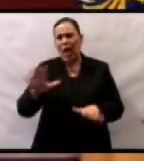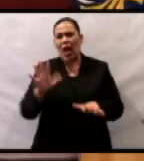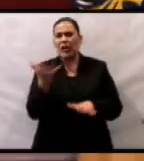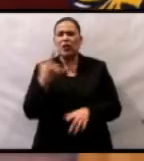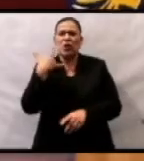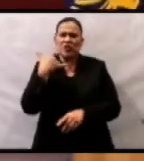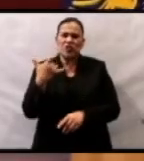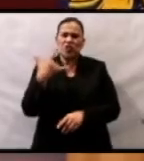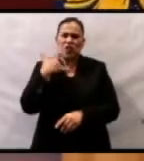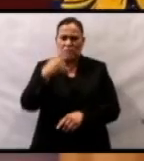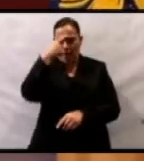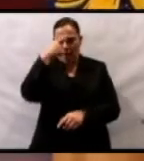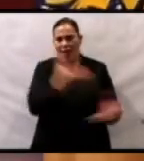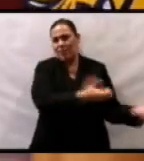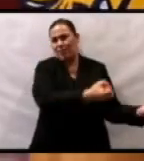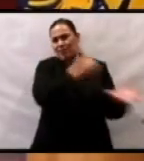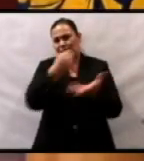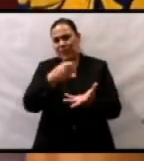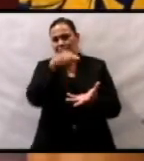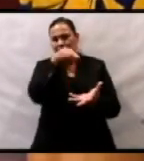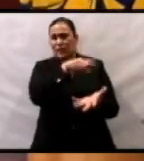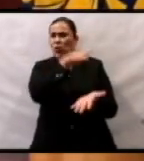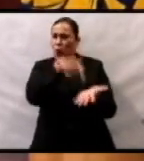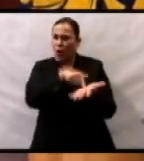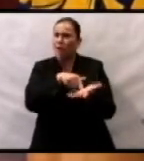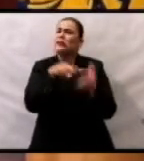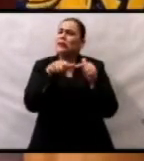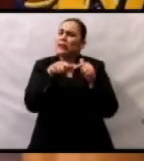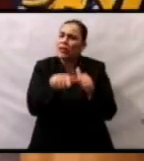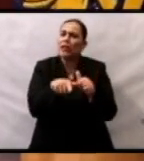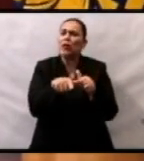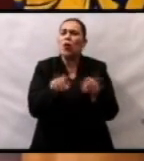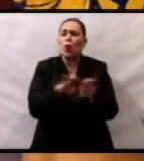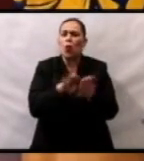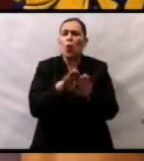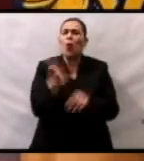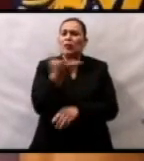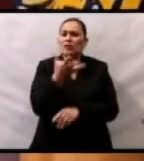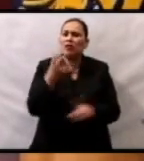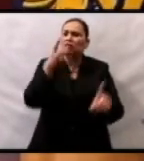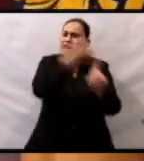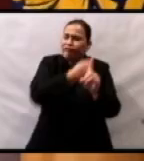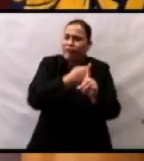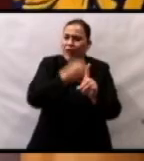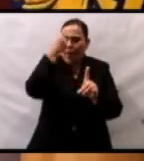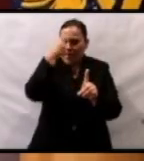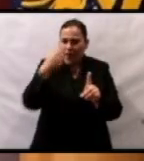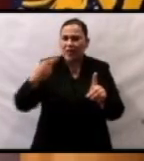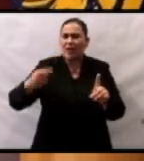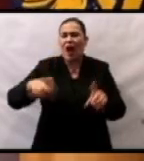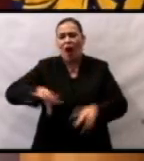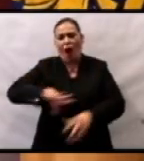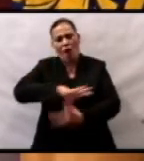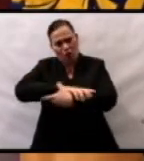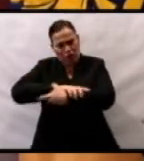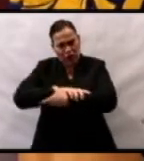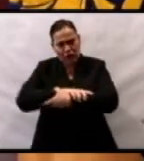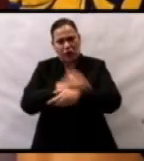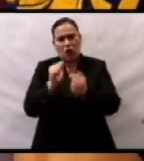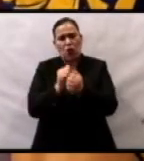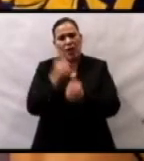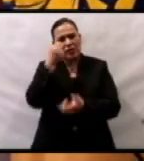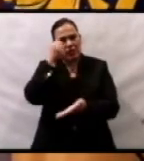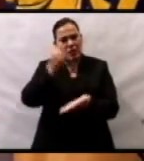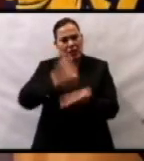de recuperación del patrimonio, que continuemos también en esa línea y de fortalecerlo también a través de la Secretaría de